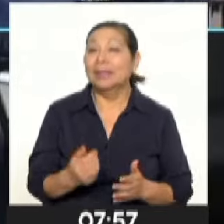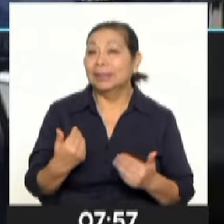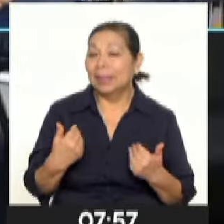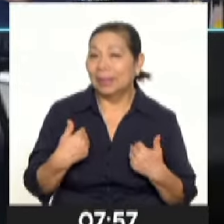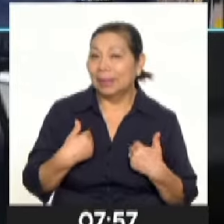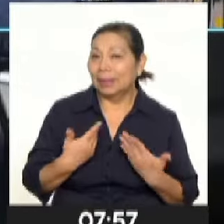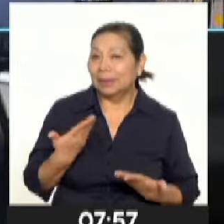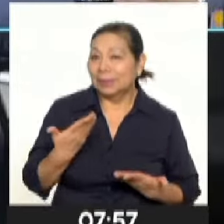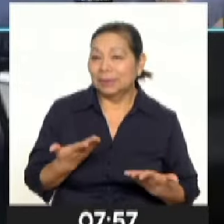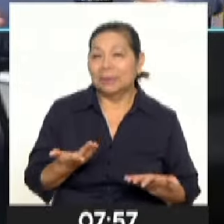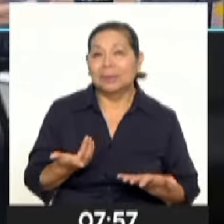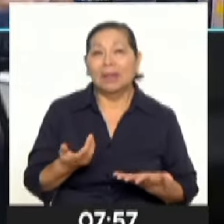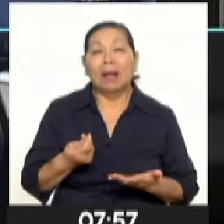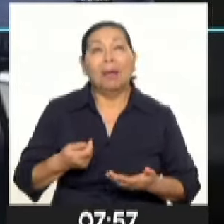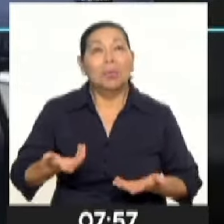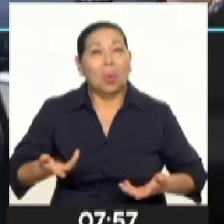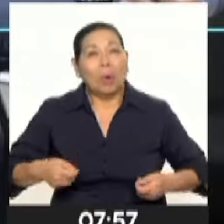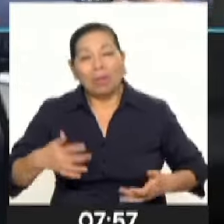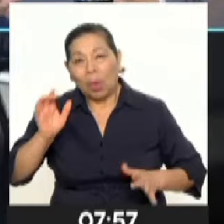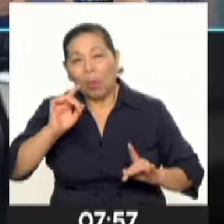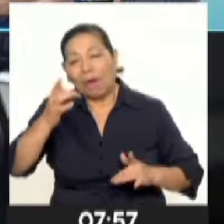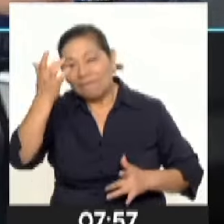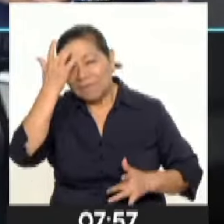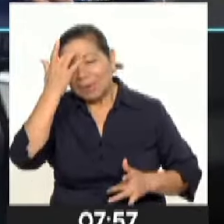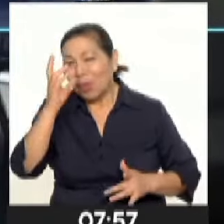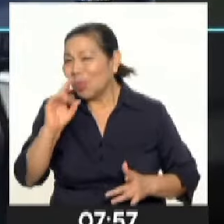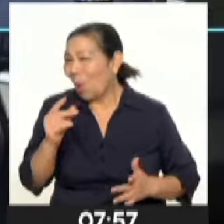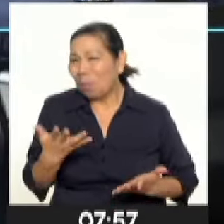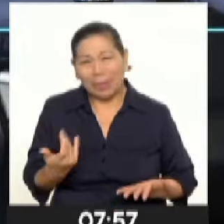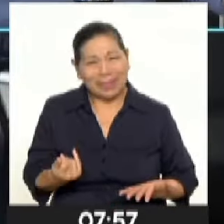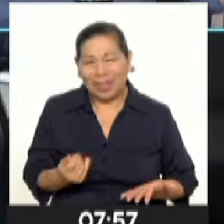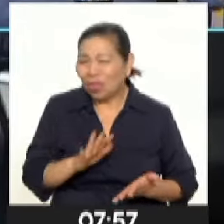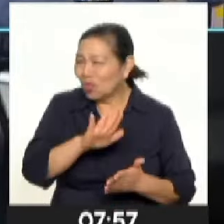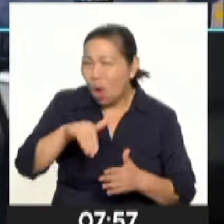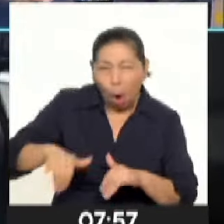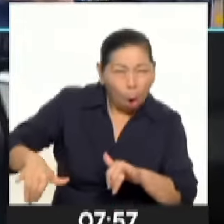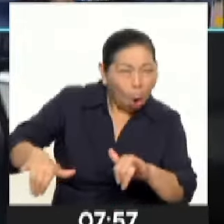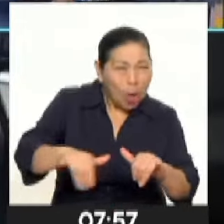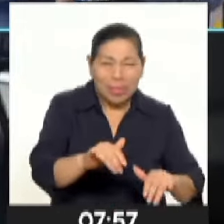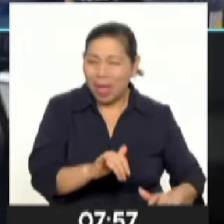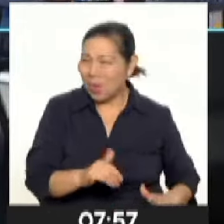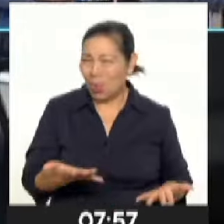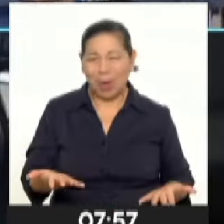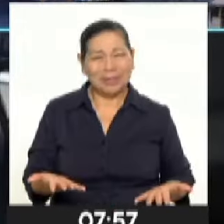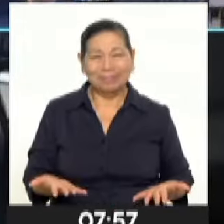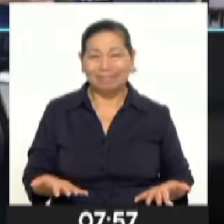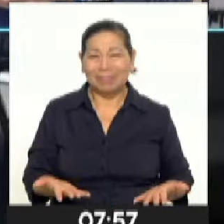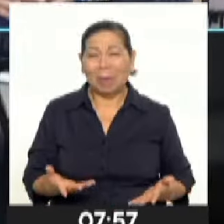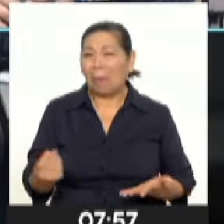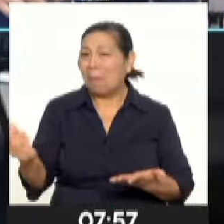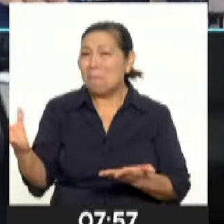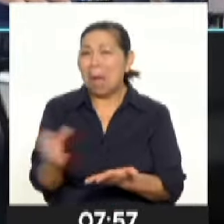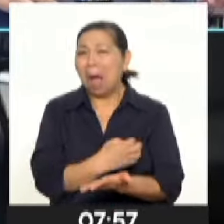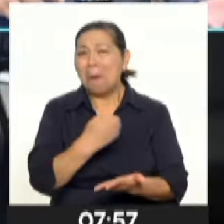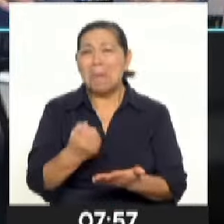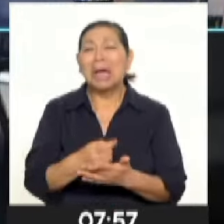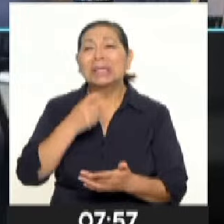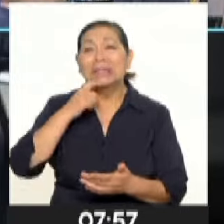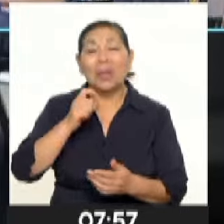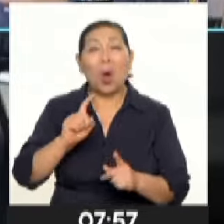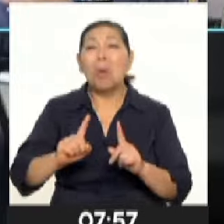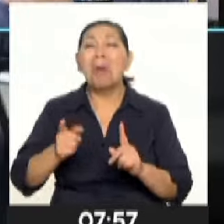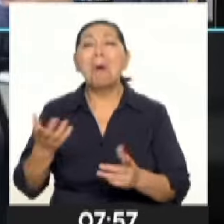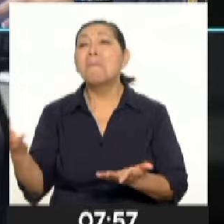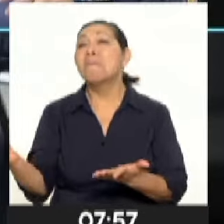tiene cierta carga familiar o alguna enfermedad. O sea, no puede ser generalizado, porque si lo hace generalizado, va a retirar a aquella persona que necesita y